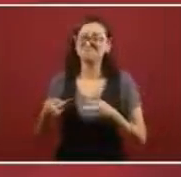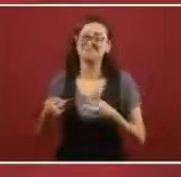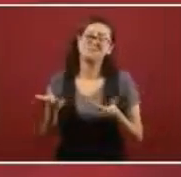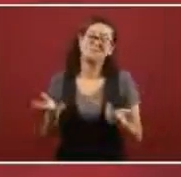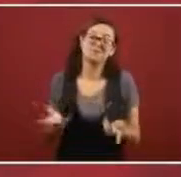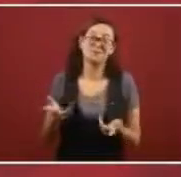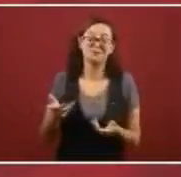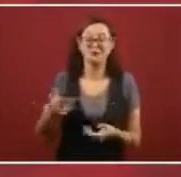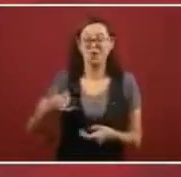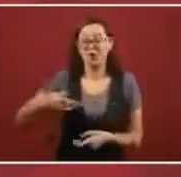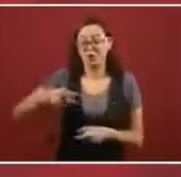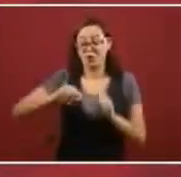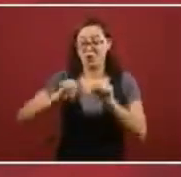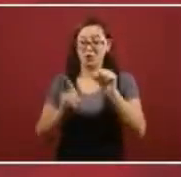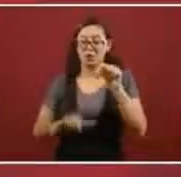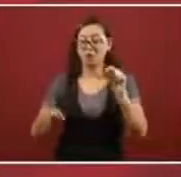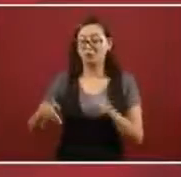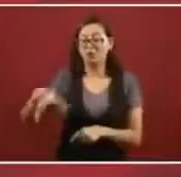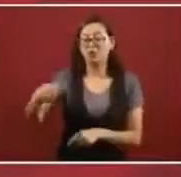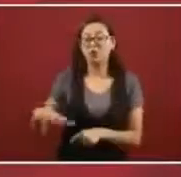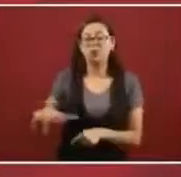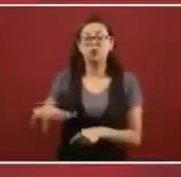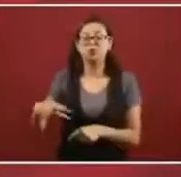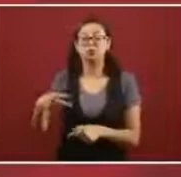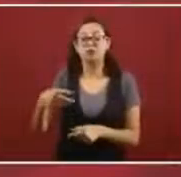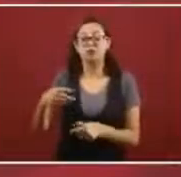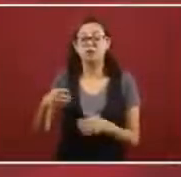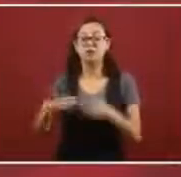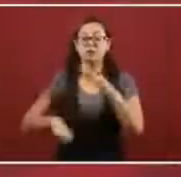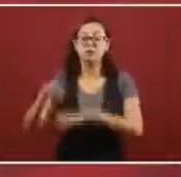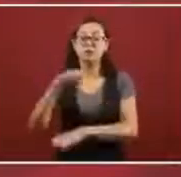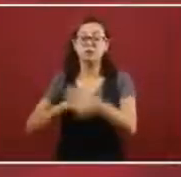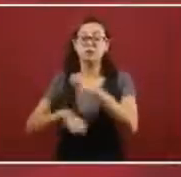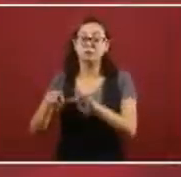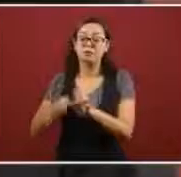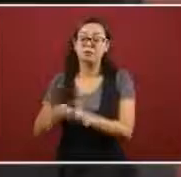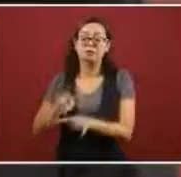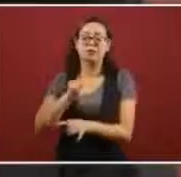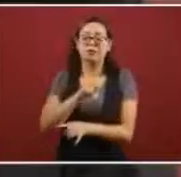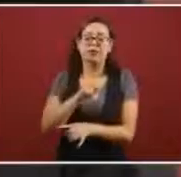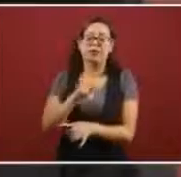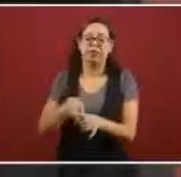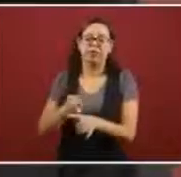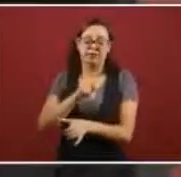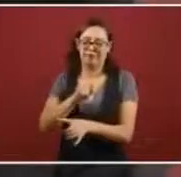desincorporar, como eufemísticamente se le llama a la privatización,